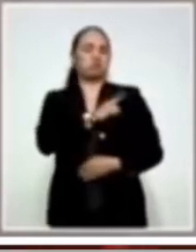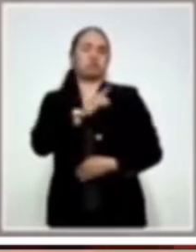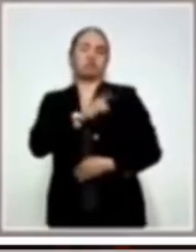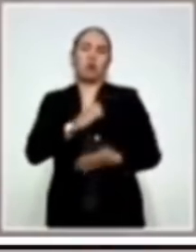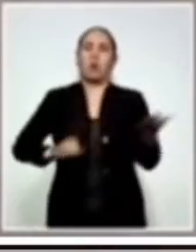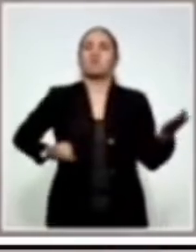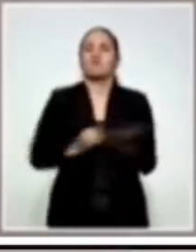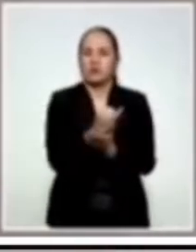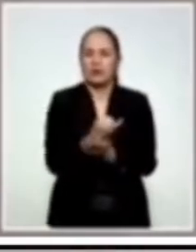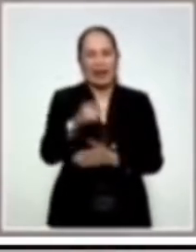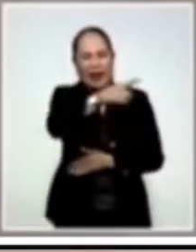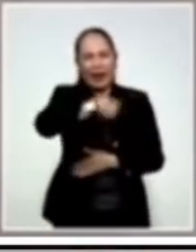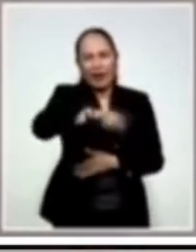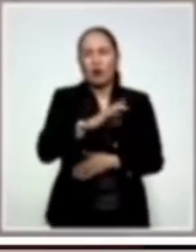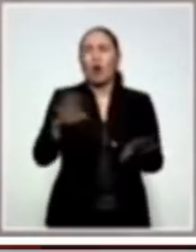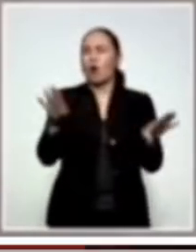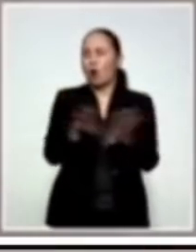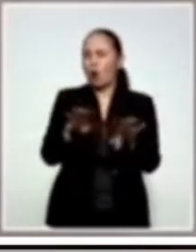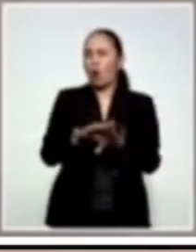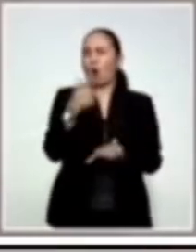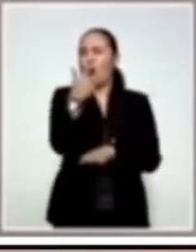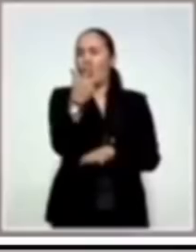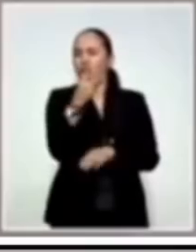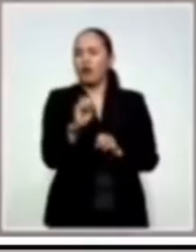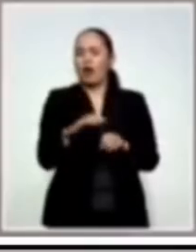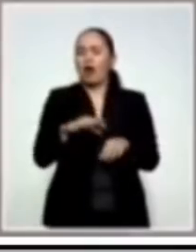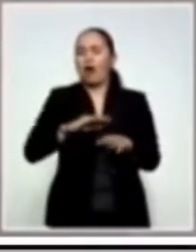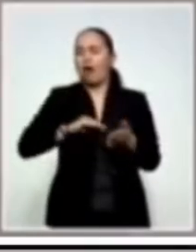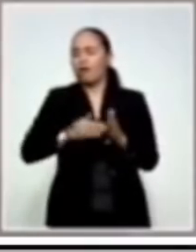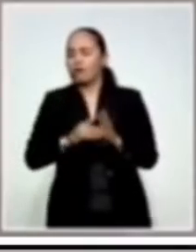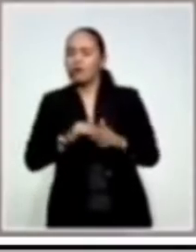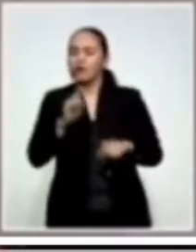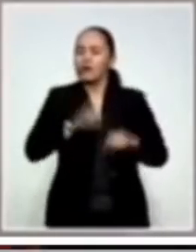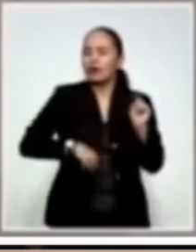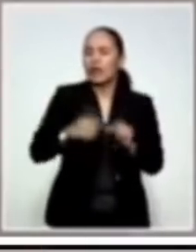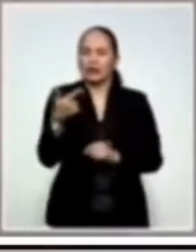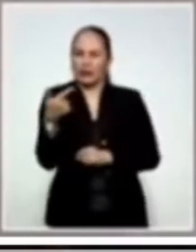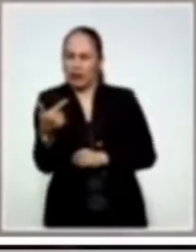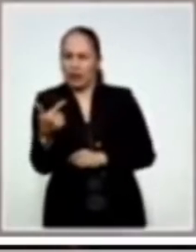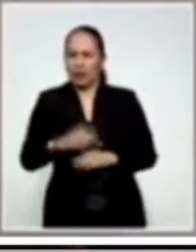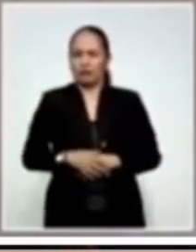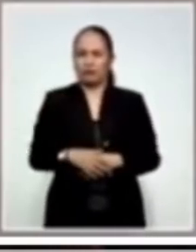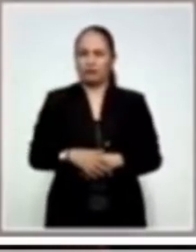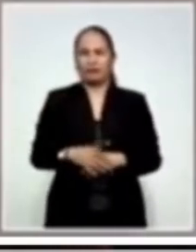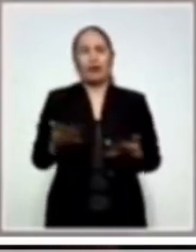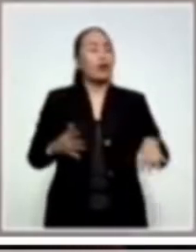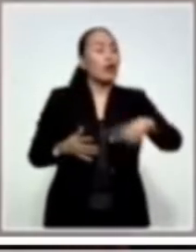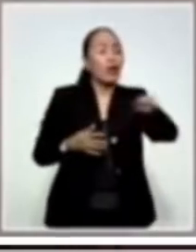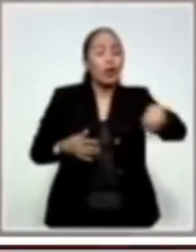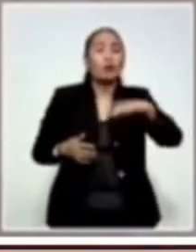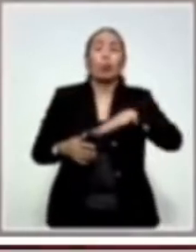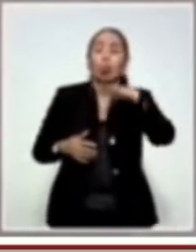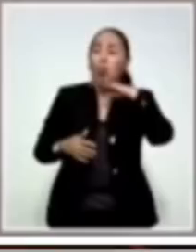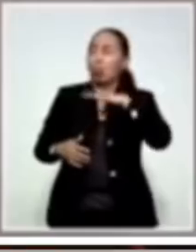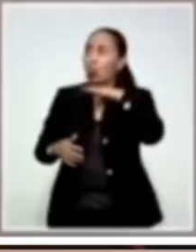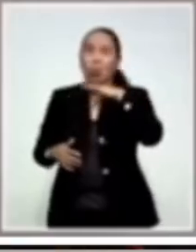los votos, cambiar 8 votos en 7 y todos los 10 ministros y ministras simplemente están en la baba o están